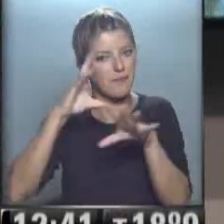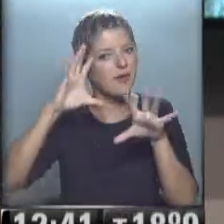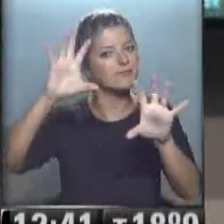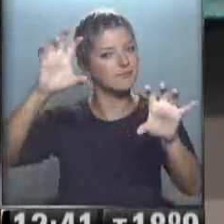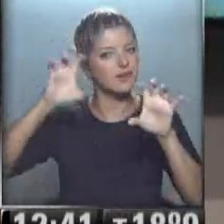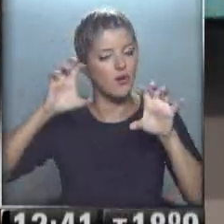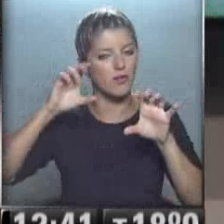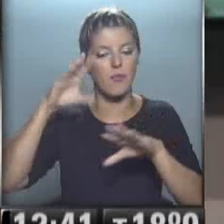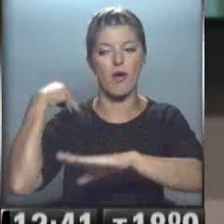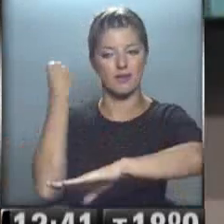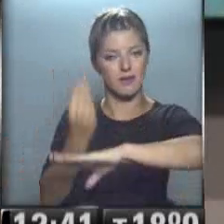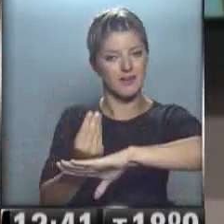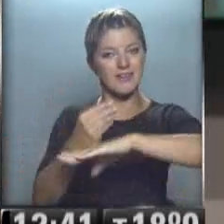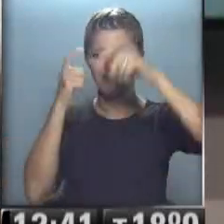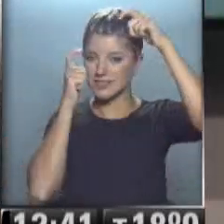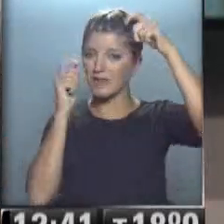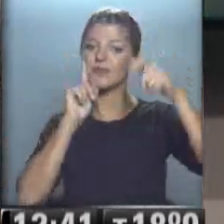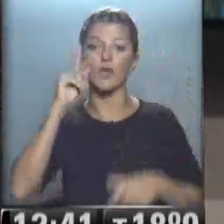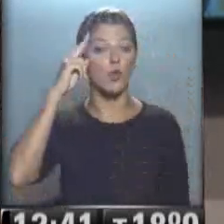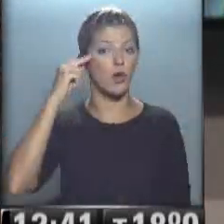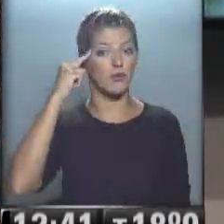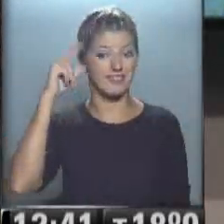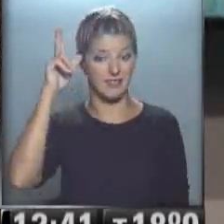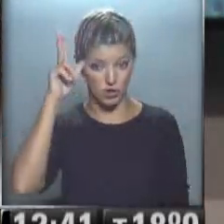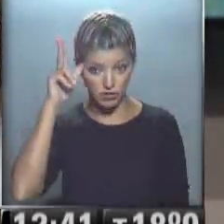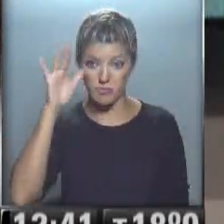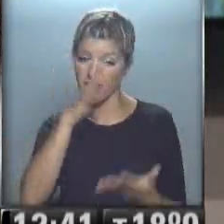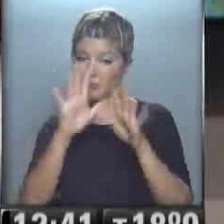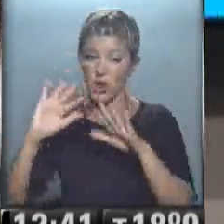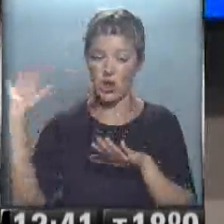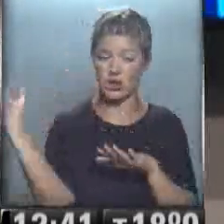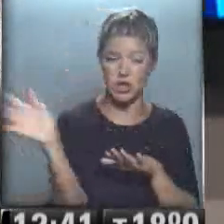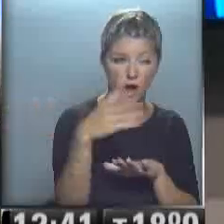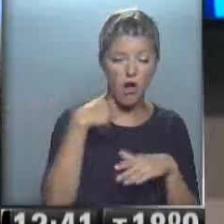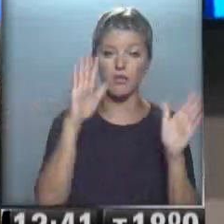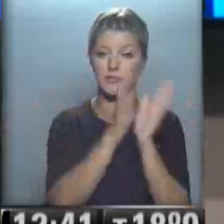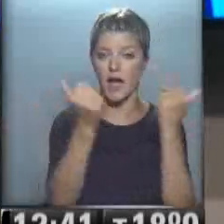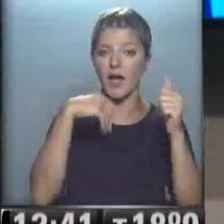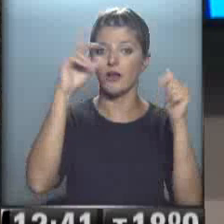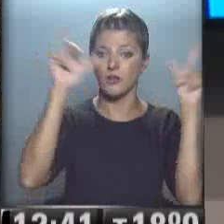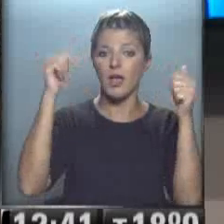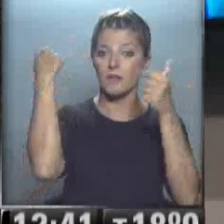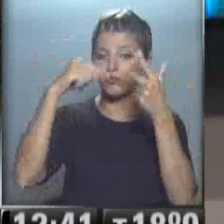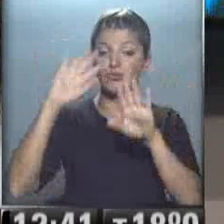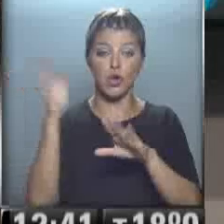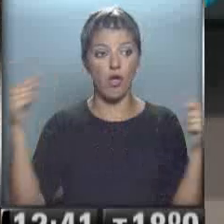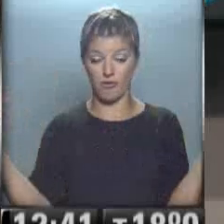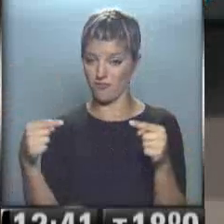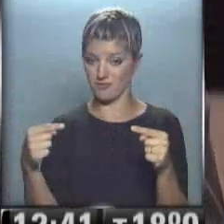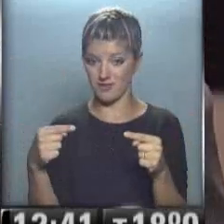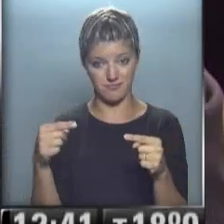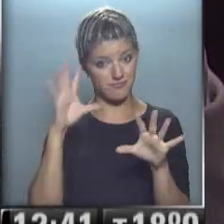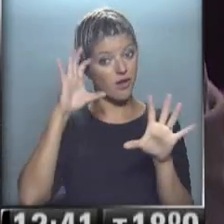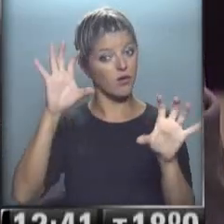llega al poder Cuando gana las elecciones del 98 y prácticamente todos los medios de comunicación estaban en contra es importante